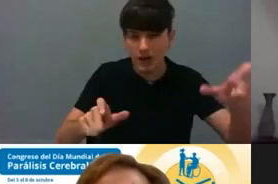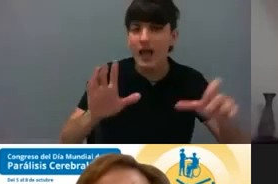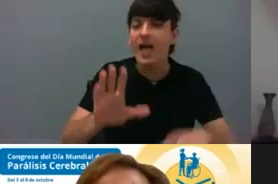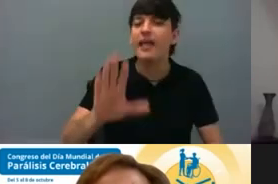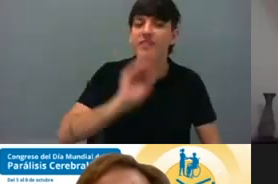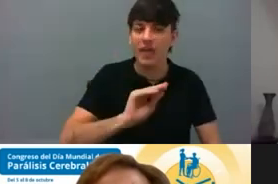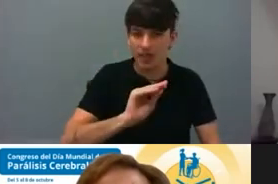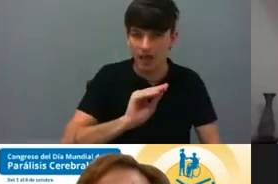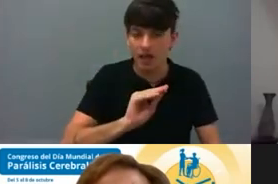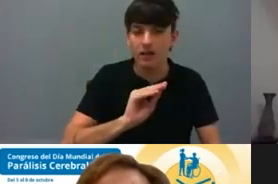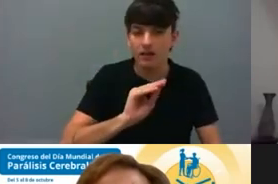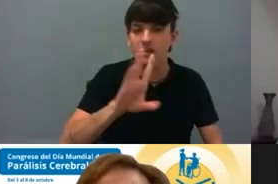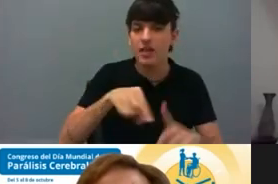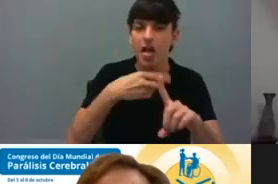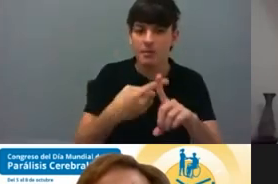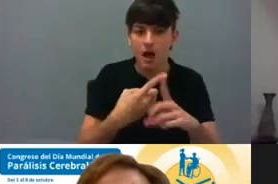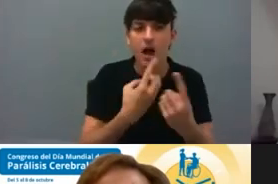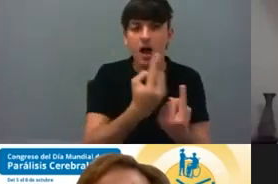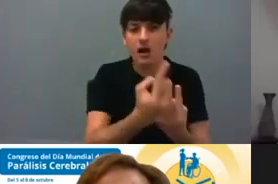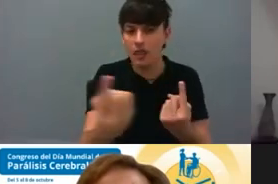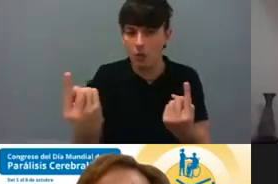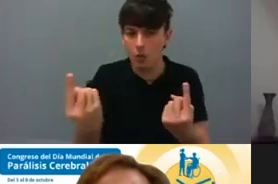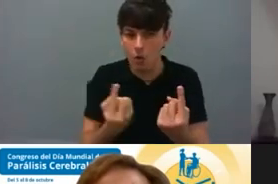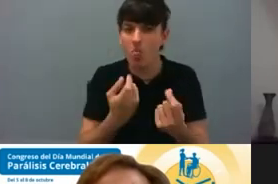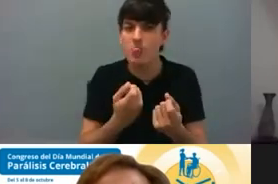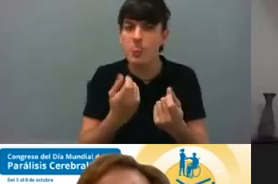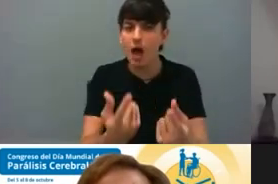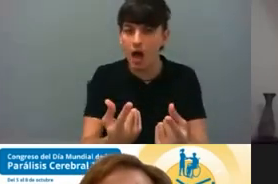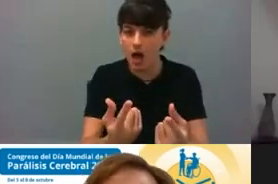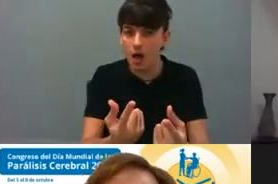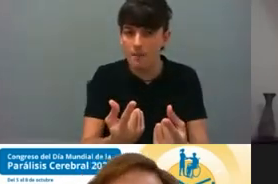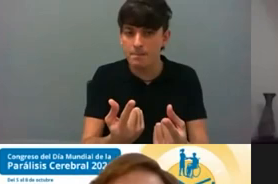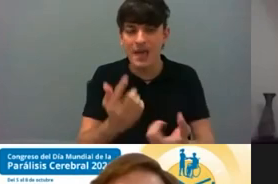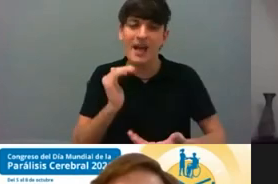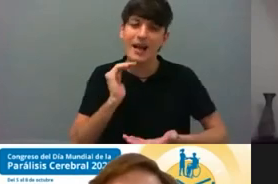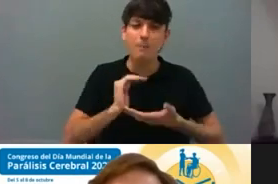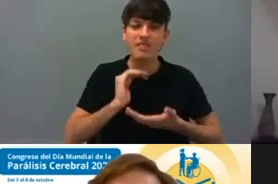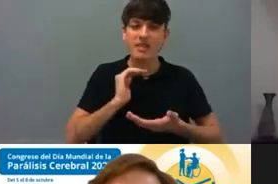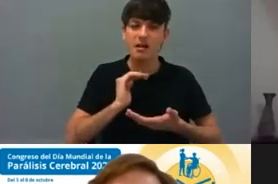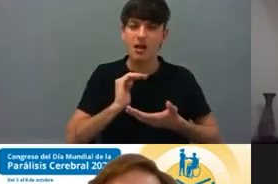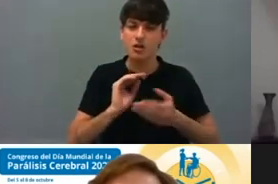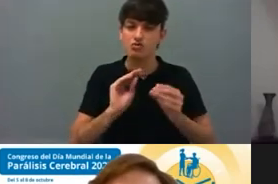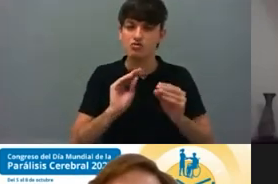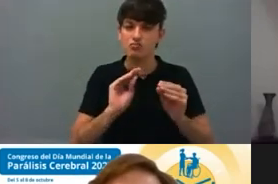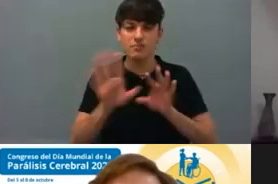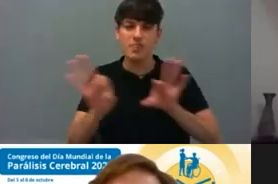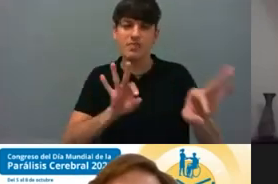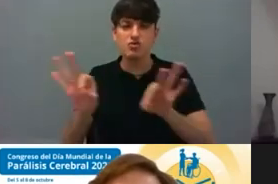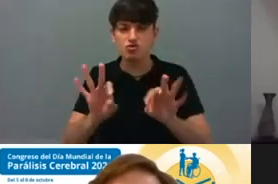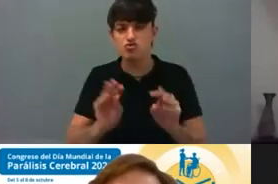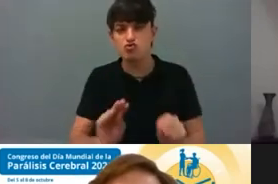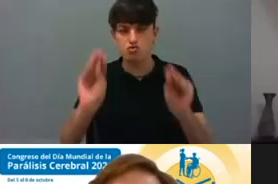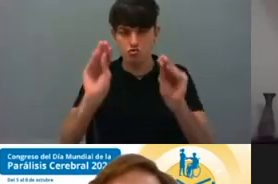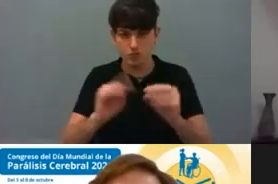y para darle a cada una de las personas su capacidad de decidir en